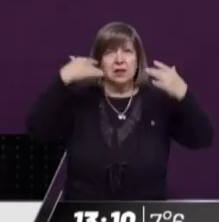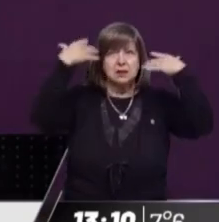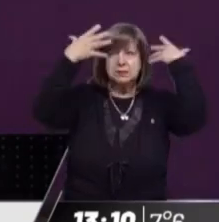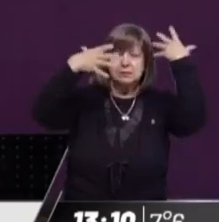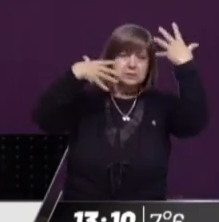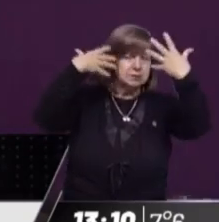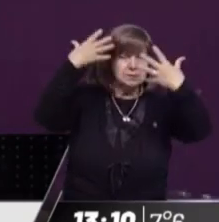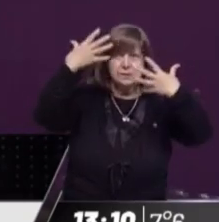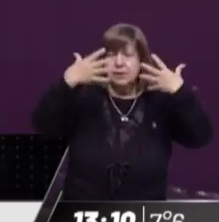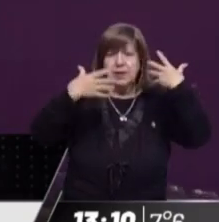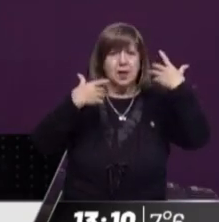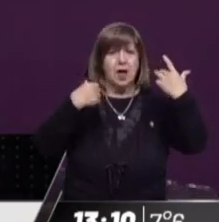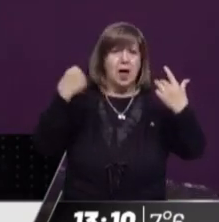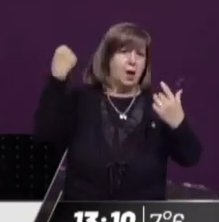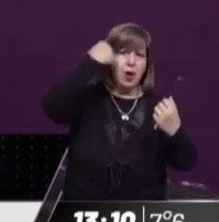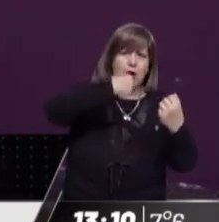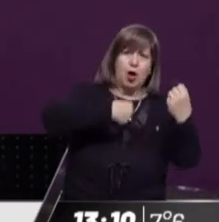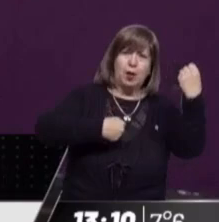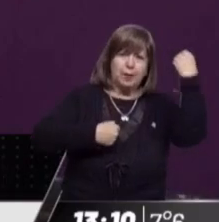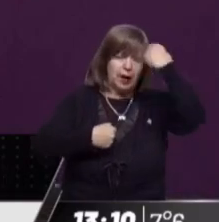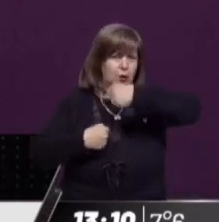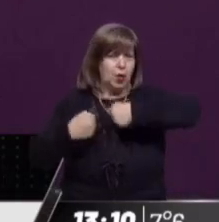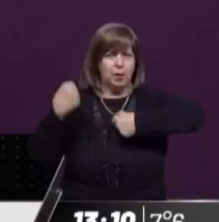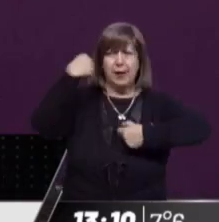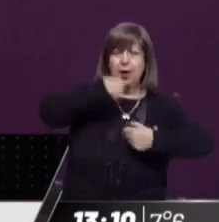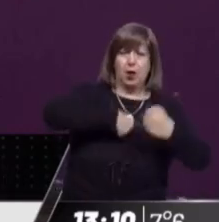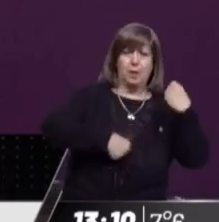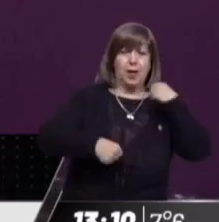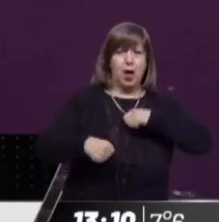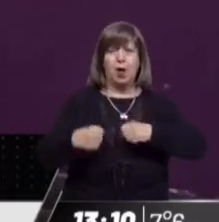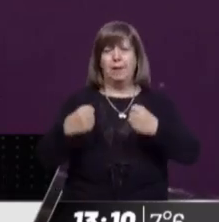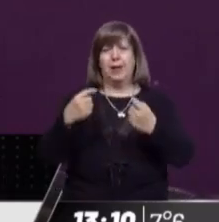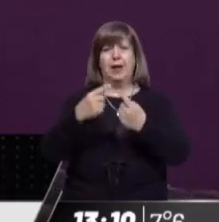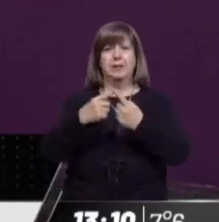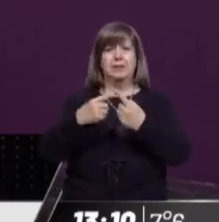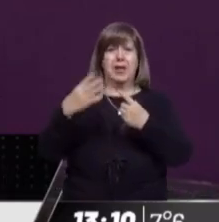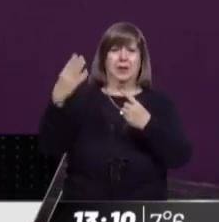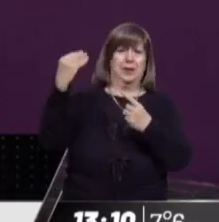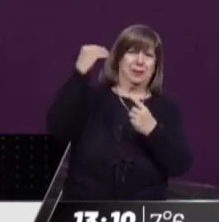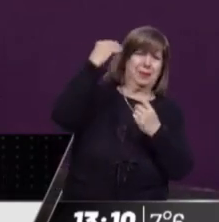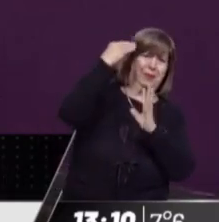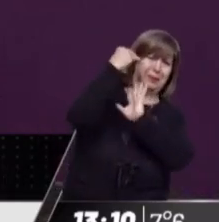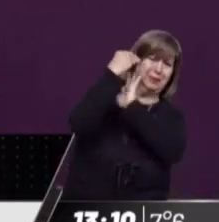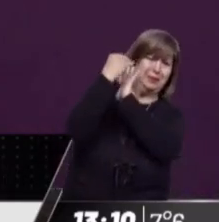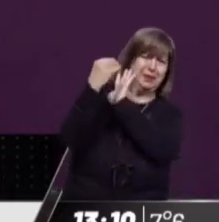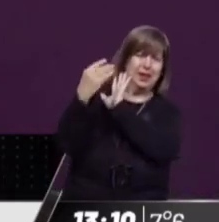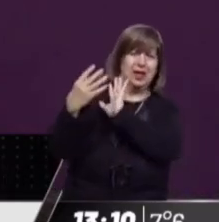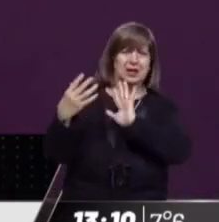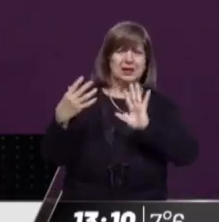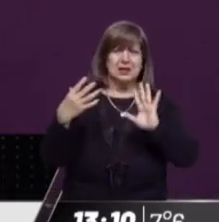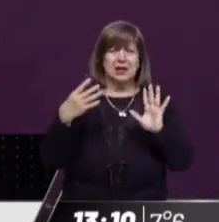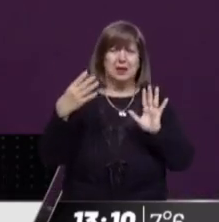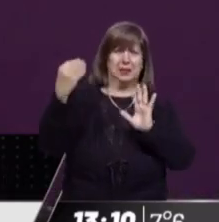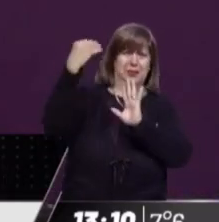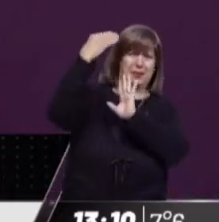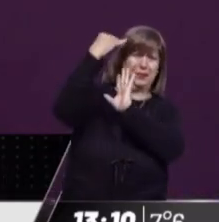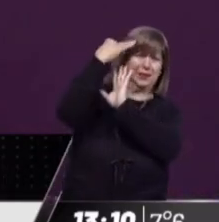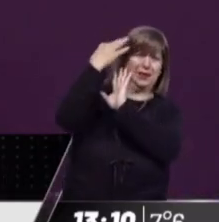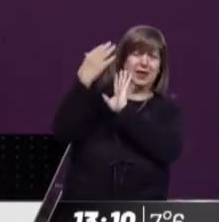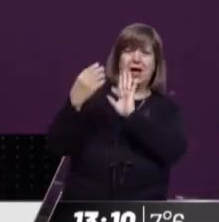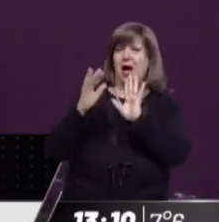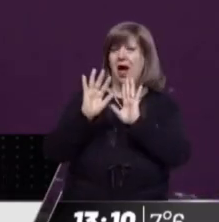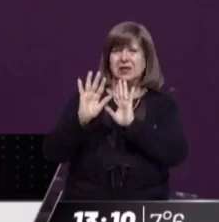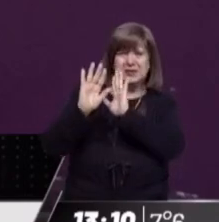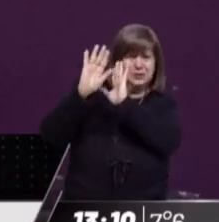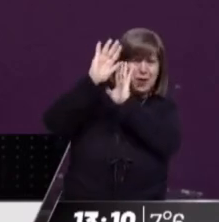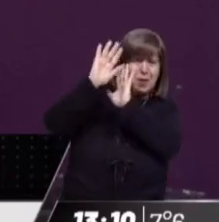cosas que habías pasado de tantos golpes y no solo golpes las agresiones verbales eh Y todo lo que sufre